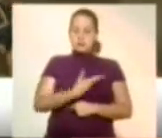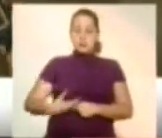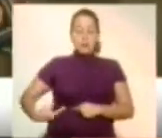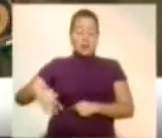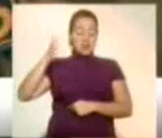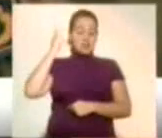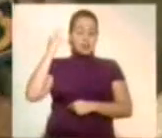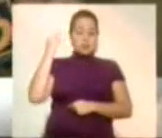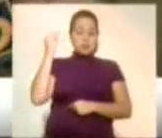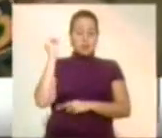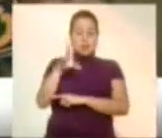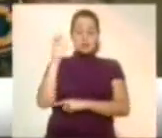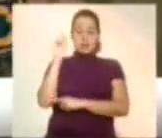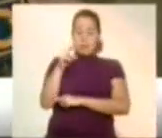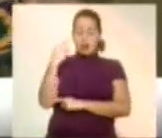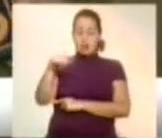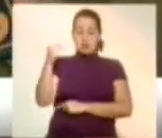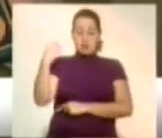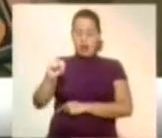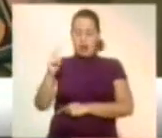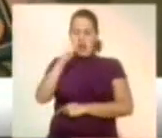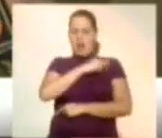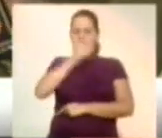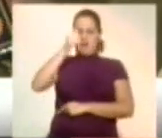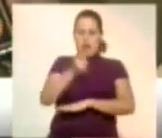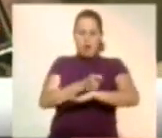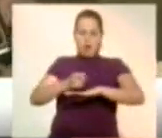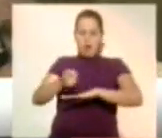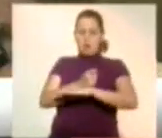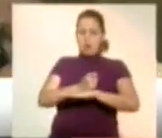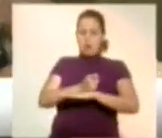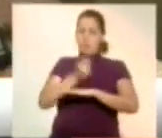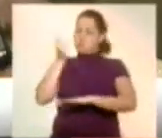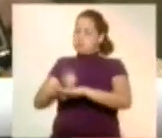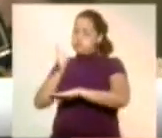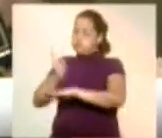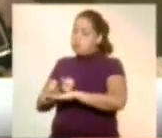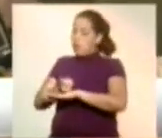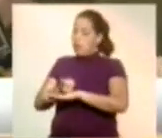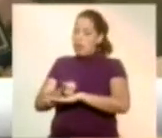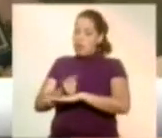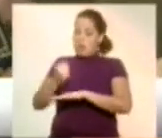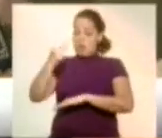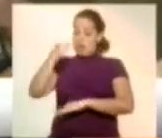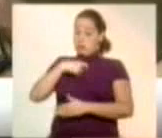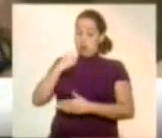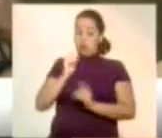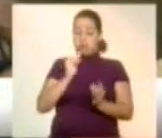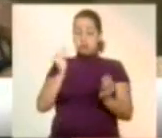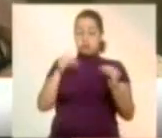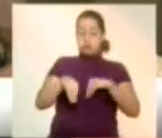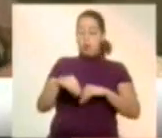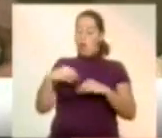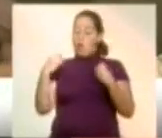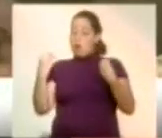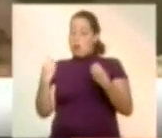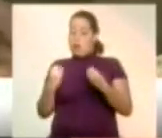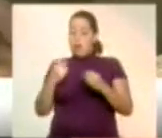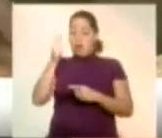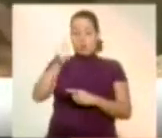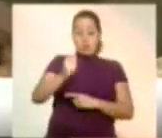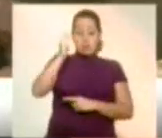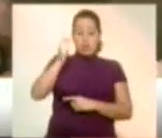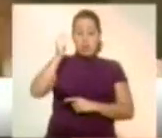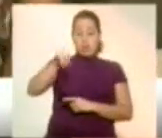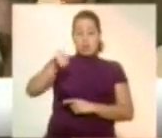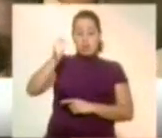de la Asamblea Nacional y la jefa de gobierno eran los imputados y yo decliné la competencia para el Tribunal Supremo